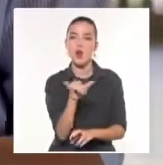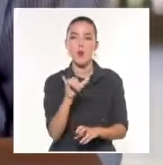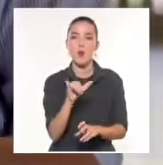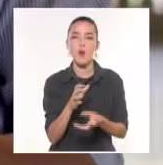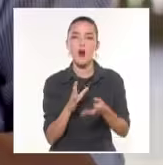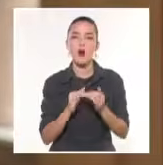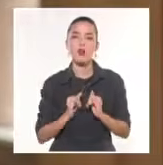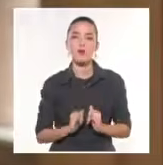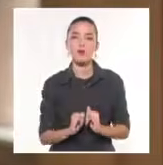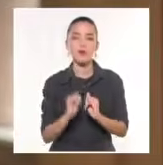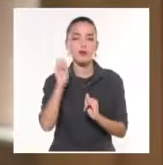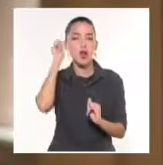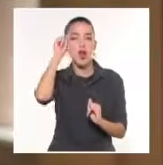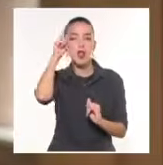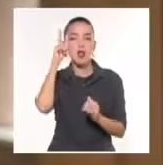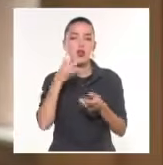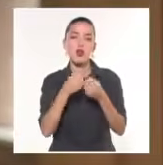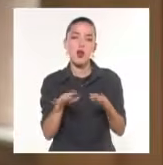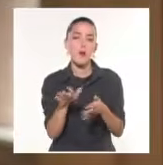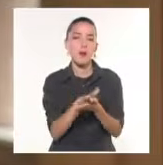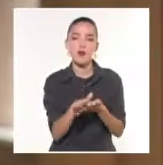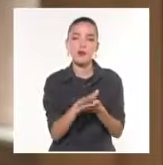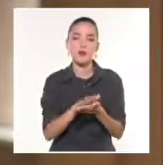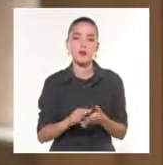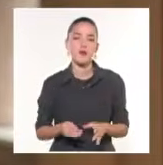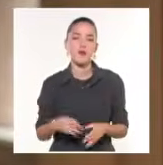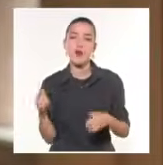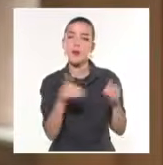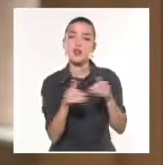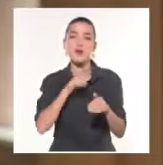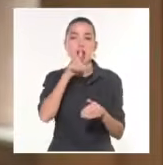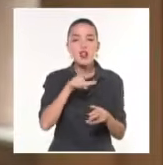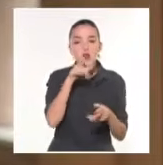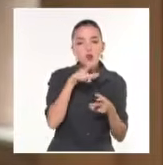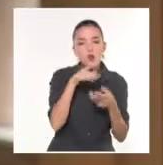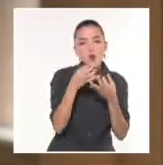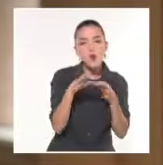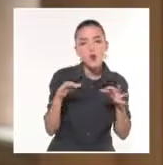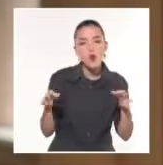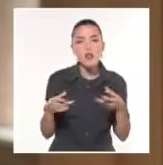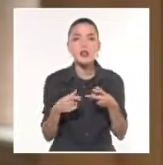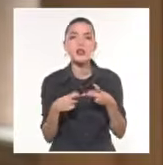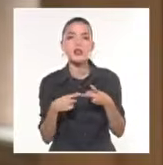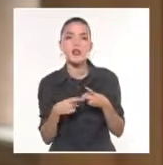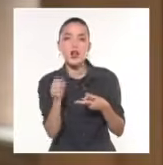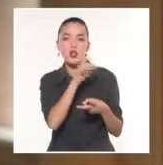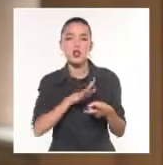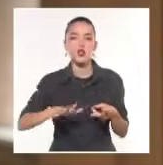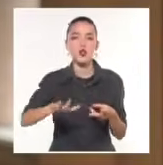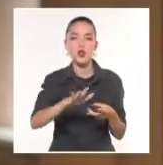el país. Allí en Cecilia deben participar lingüistas, deben participar sociólogos, deben participar periodistas,